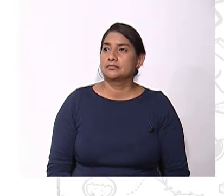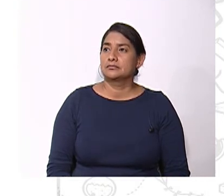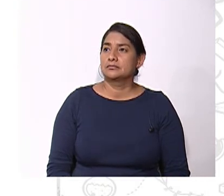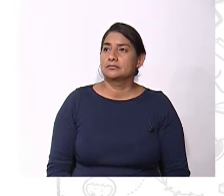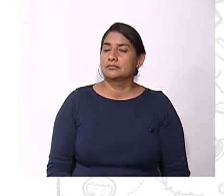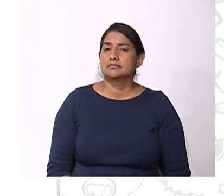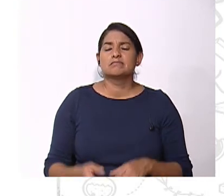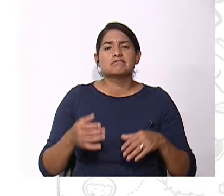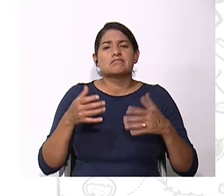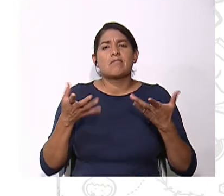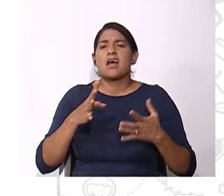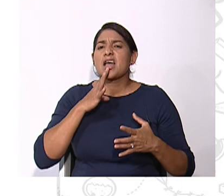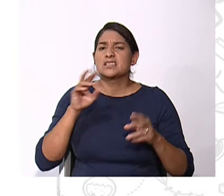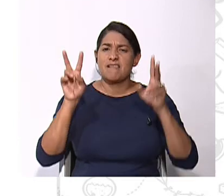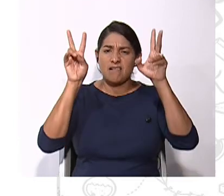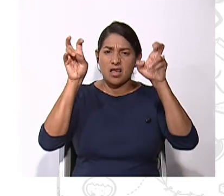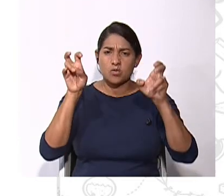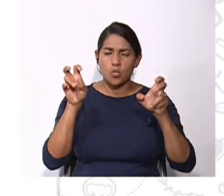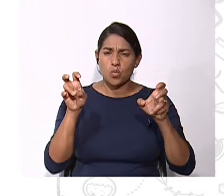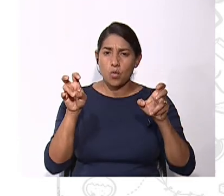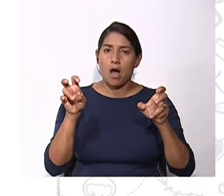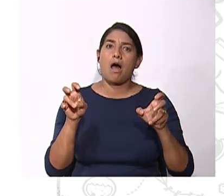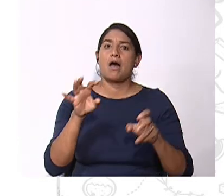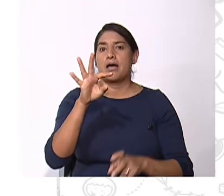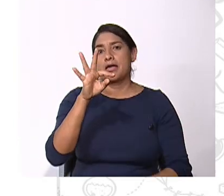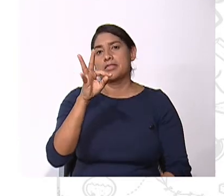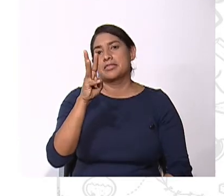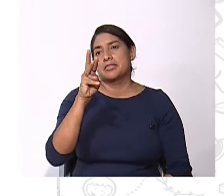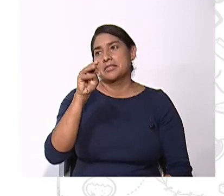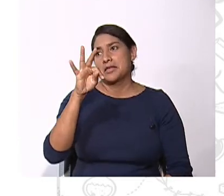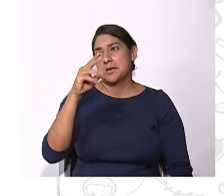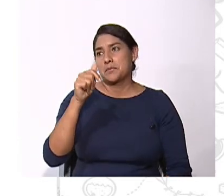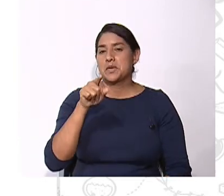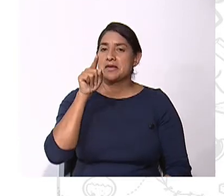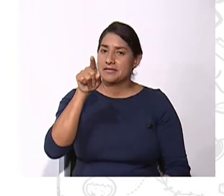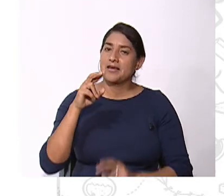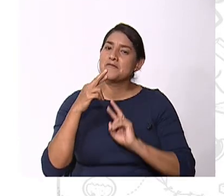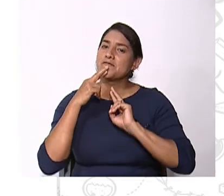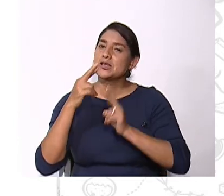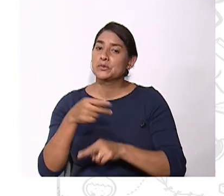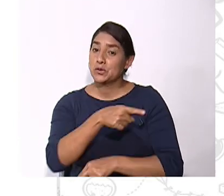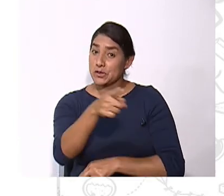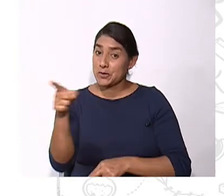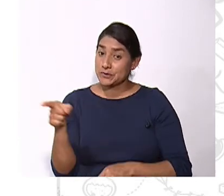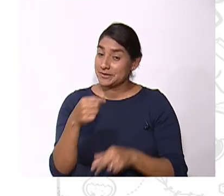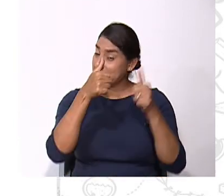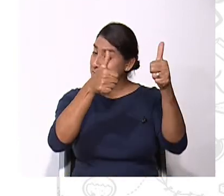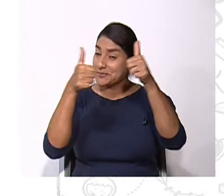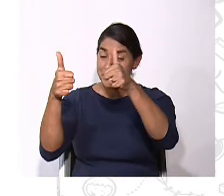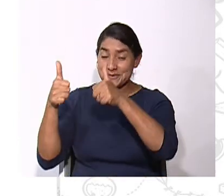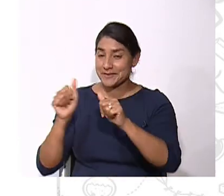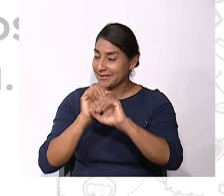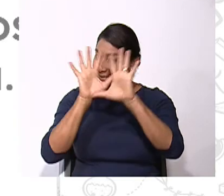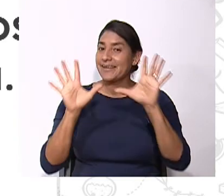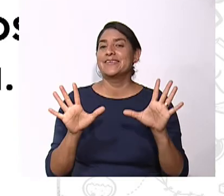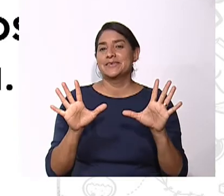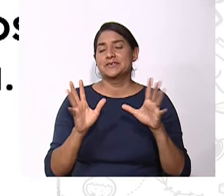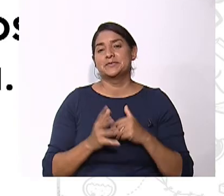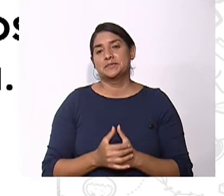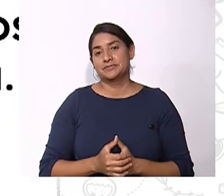¿De qué se trata el texto? De las termitas. Esa va a ser la respuesta de ustedes. Muy bien, claro.